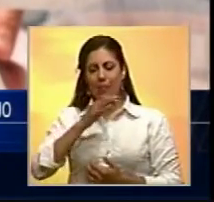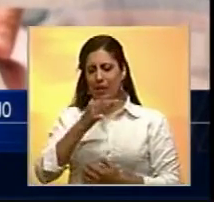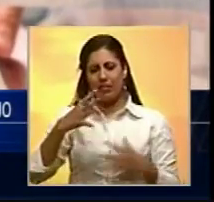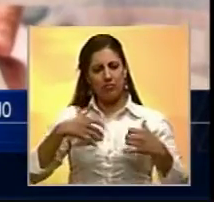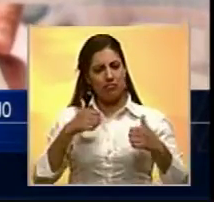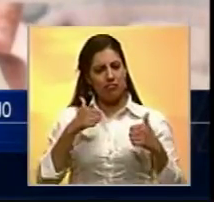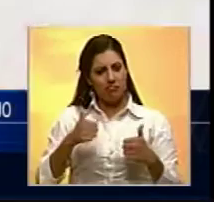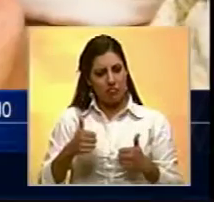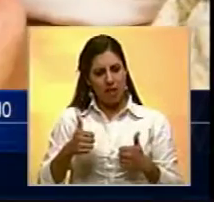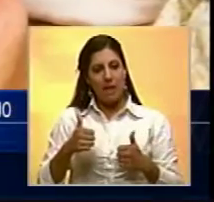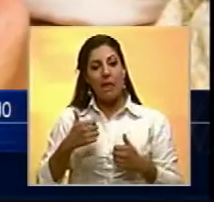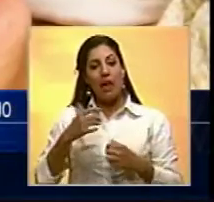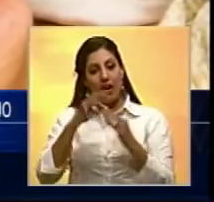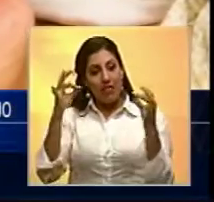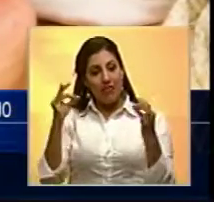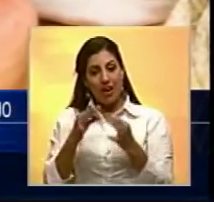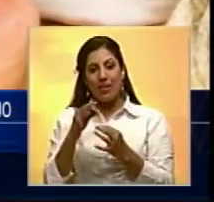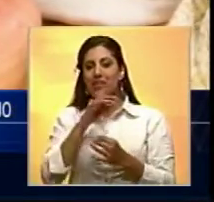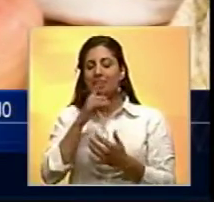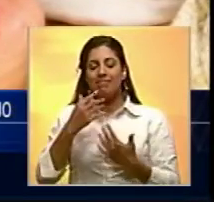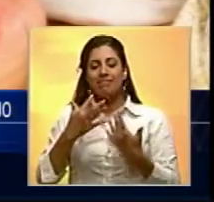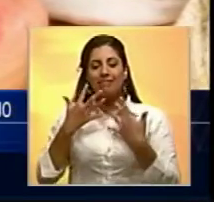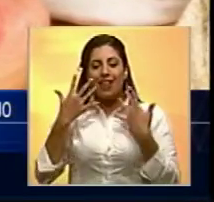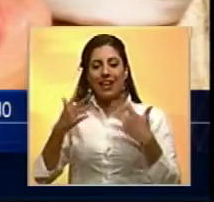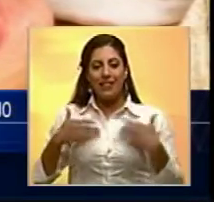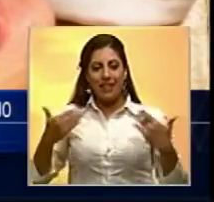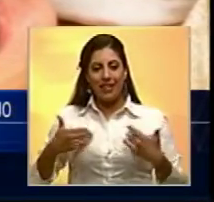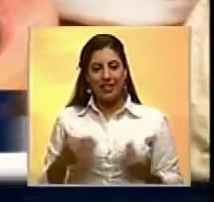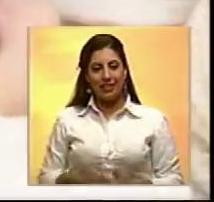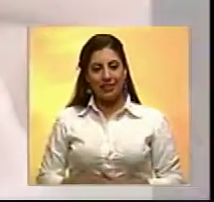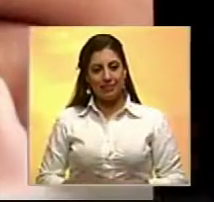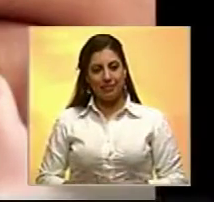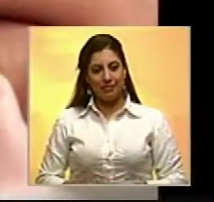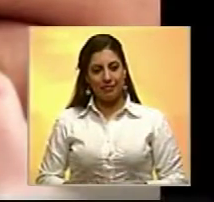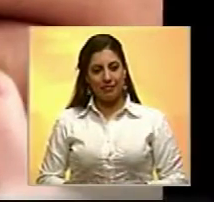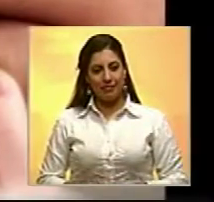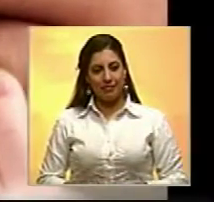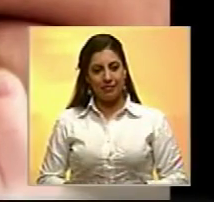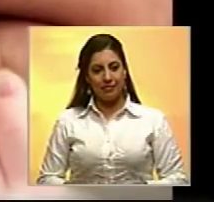perfectas condiciones y que en su familia lo que se respira es felicidad.